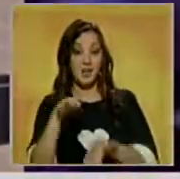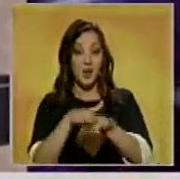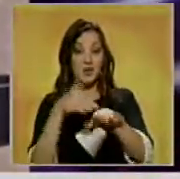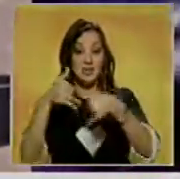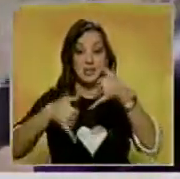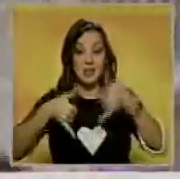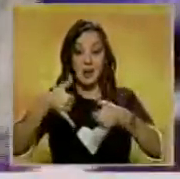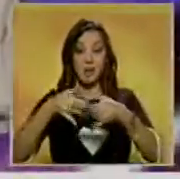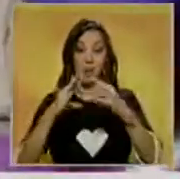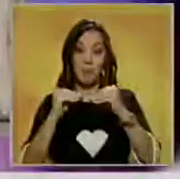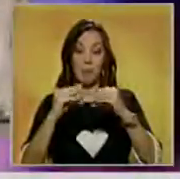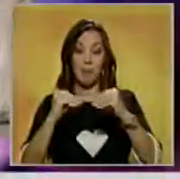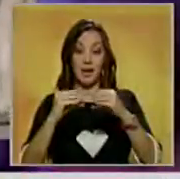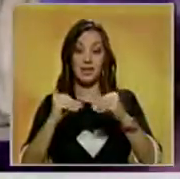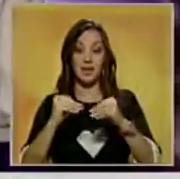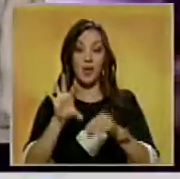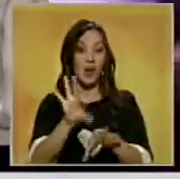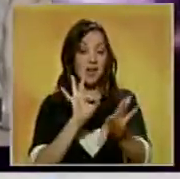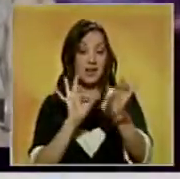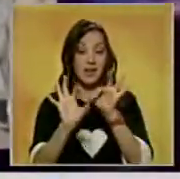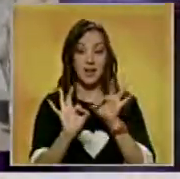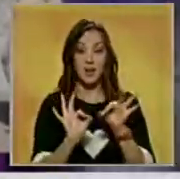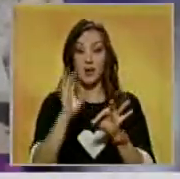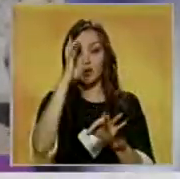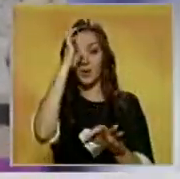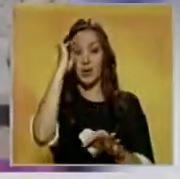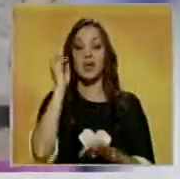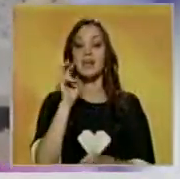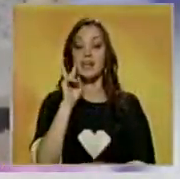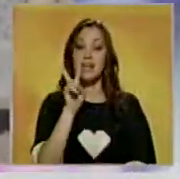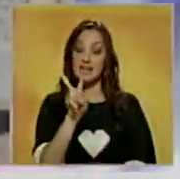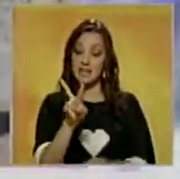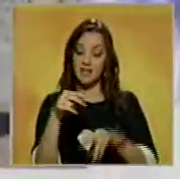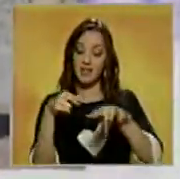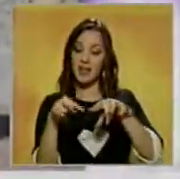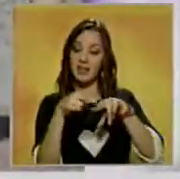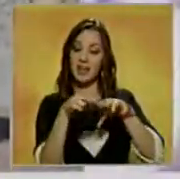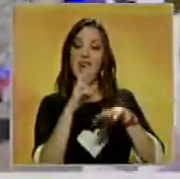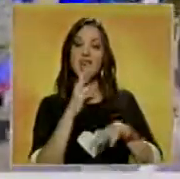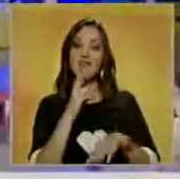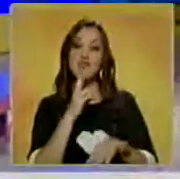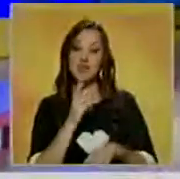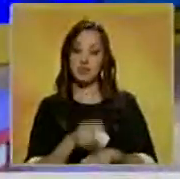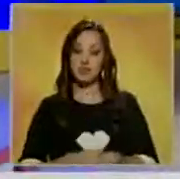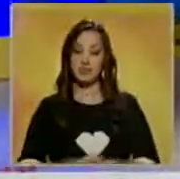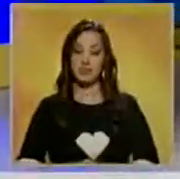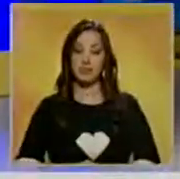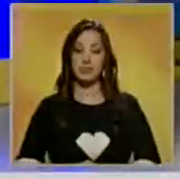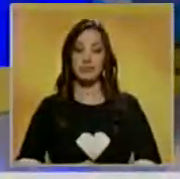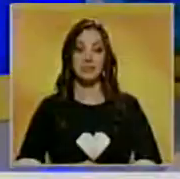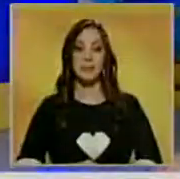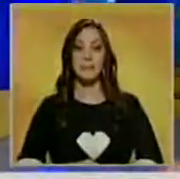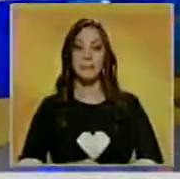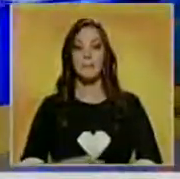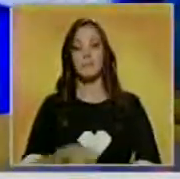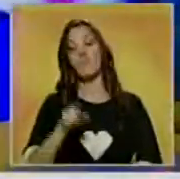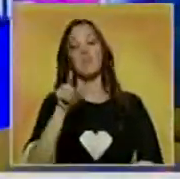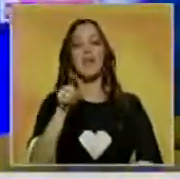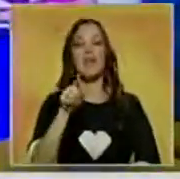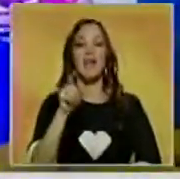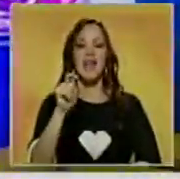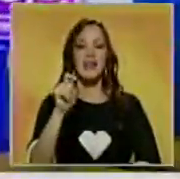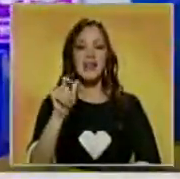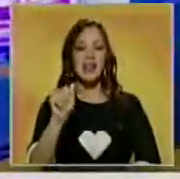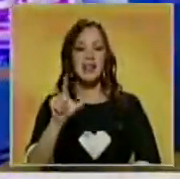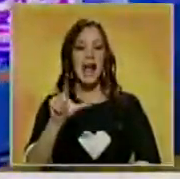de plástico que escogió, en el que se podía ver su pedicure en color rojo. Italia sigue la campaña "El